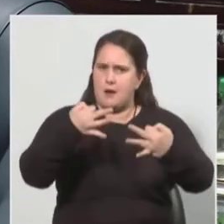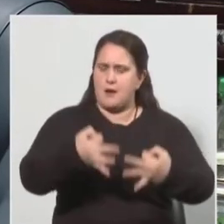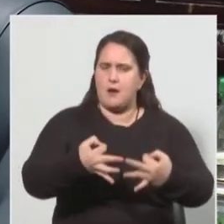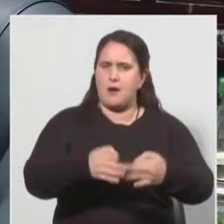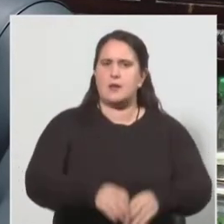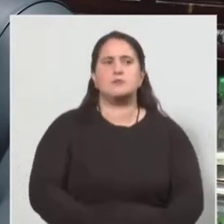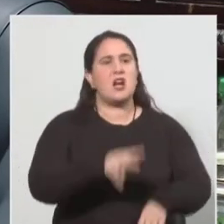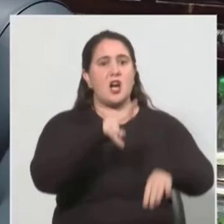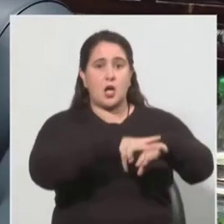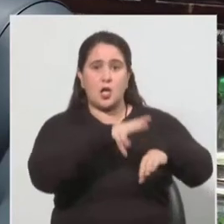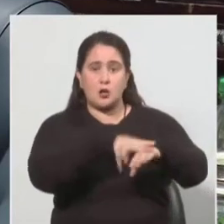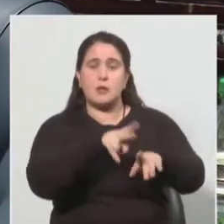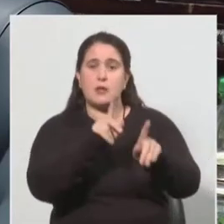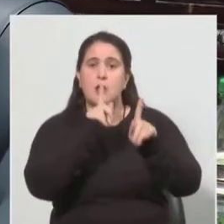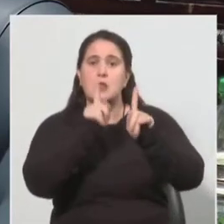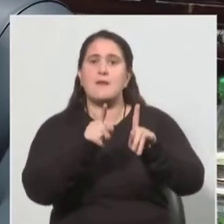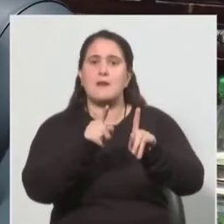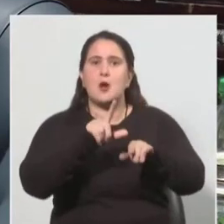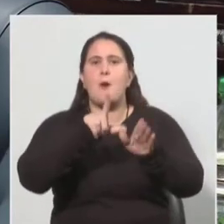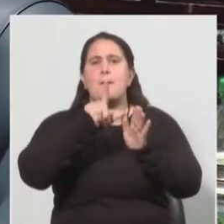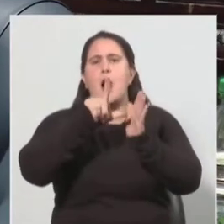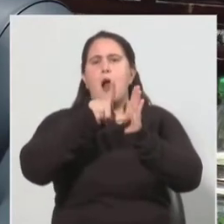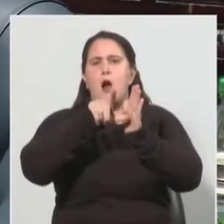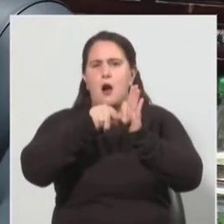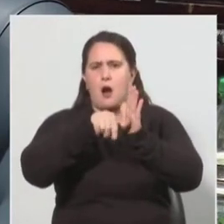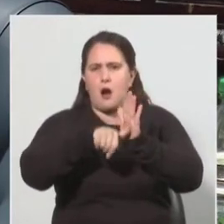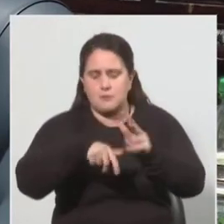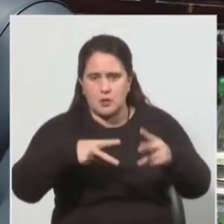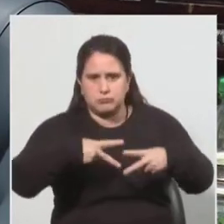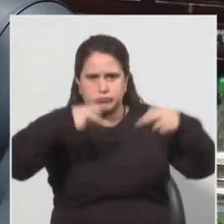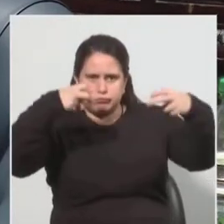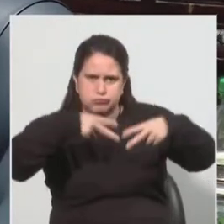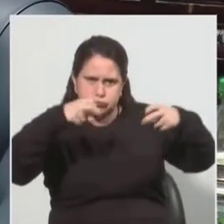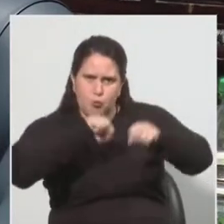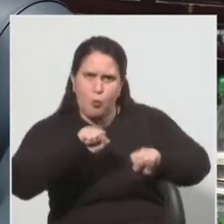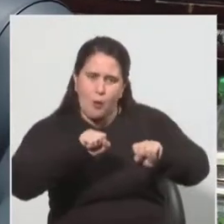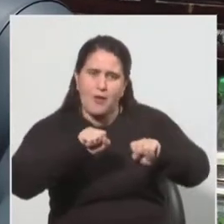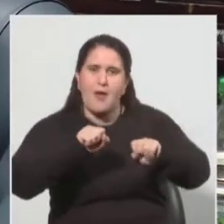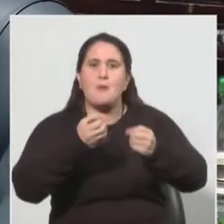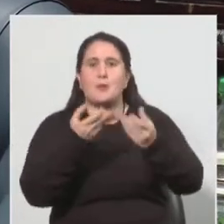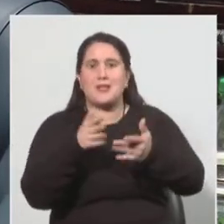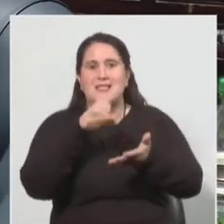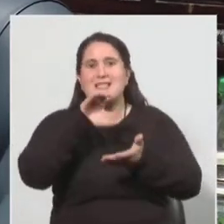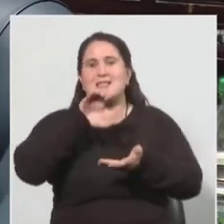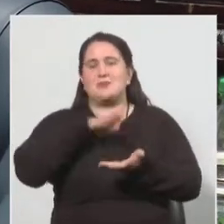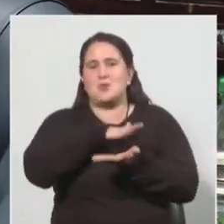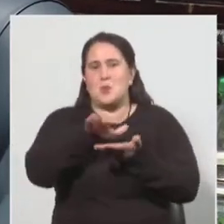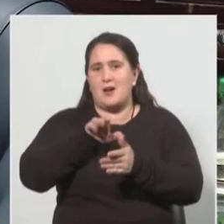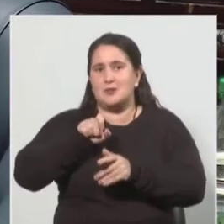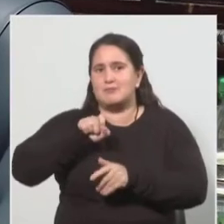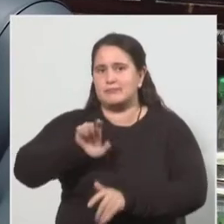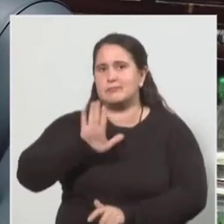Se sugirió que se debía tomar más tiempo para el análisis dadas las características del mismo.